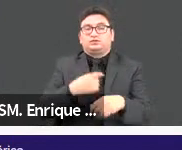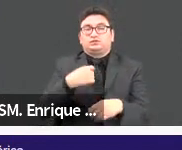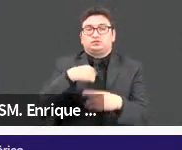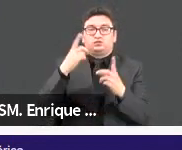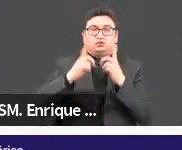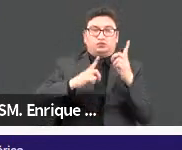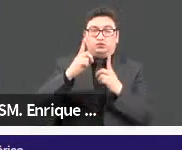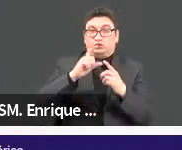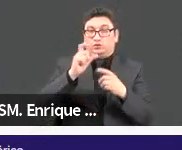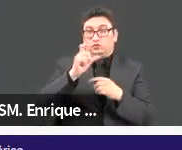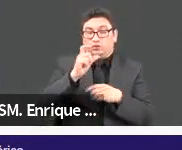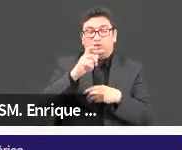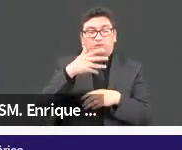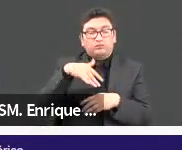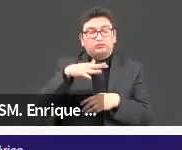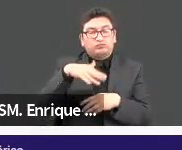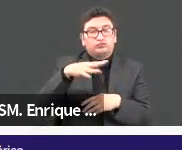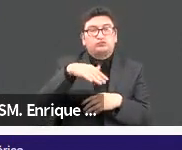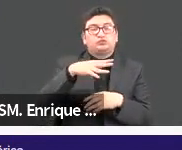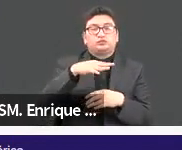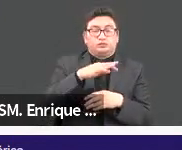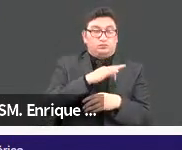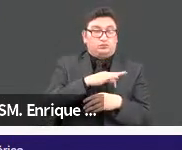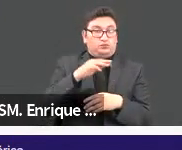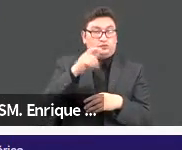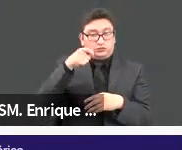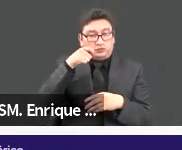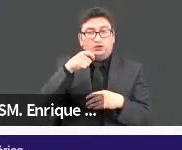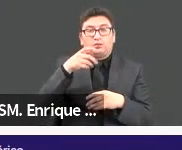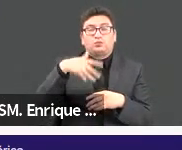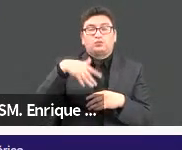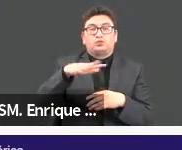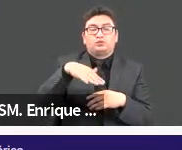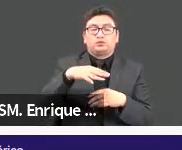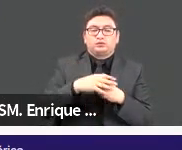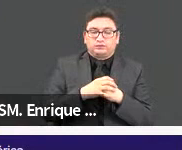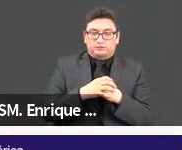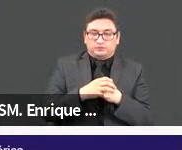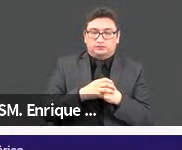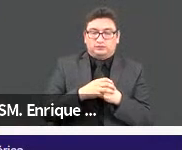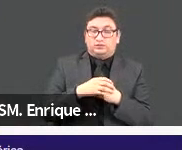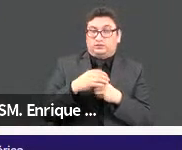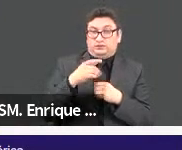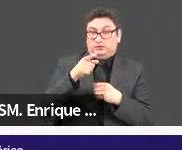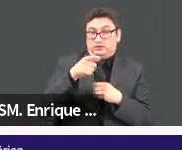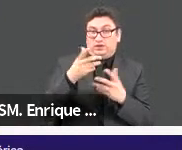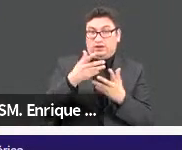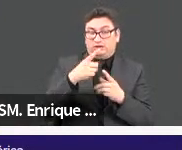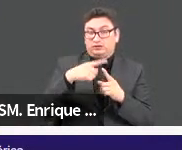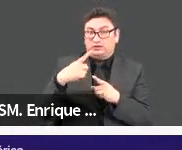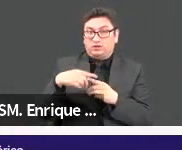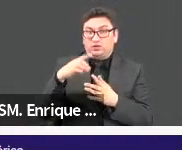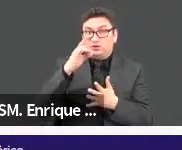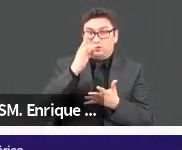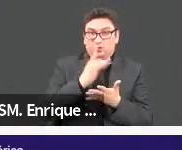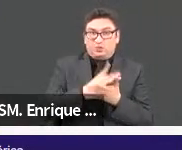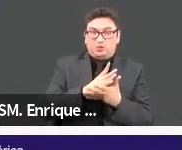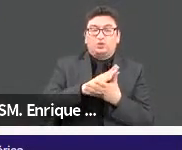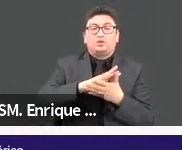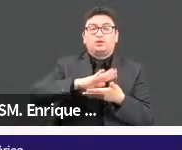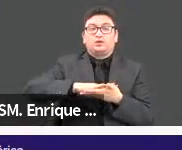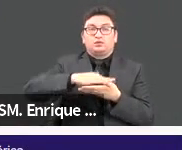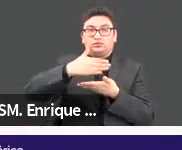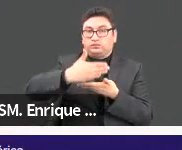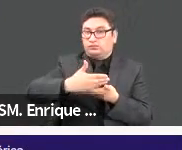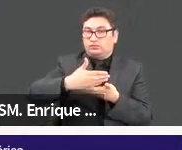¿esta consulta se puede realizar, la consulta que, los ejercicios de búsqueda que realizó, se puede hacer únicamente en la laptop o